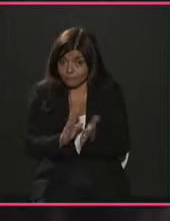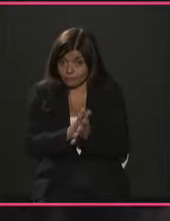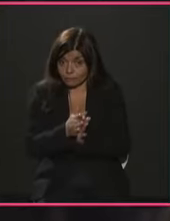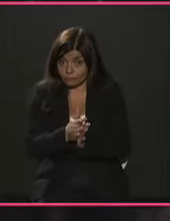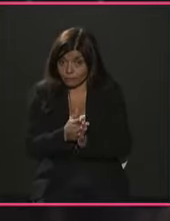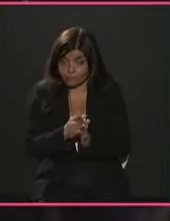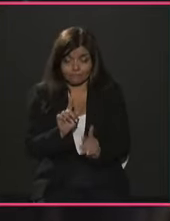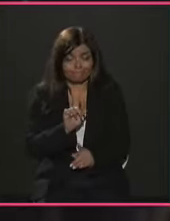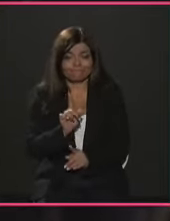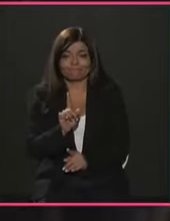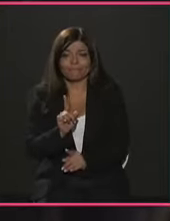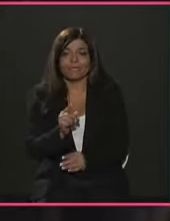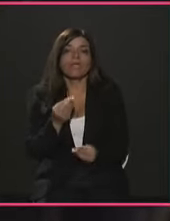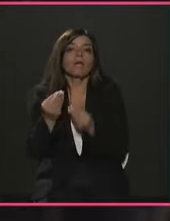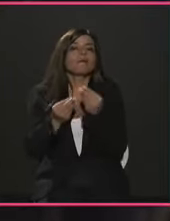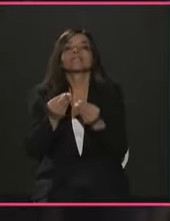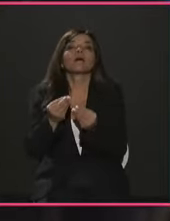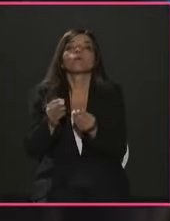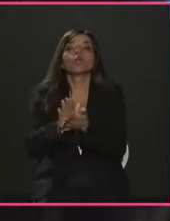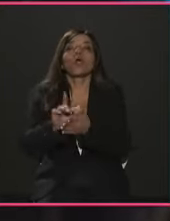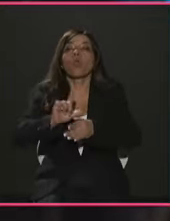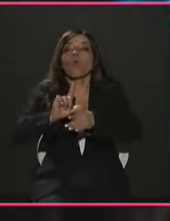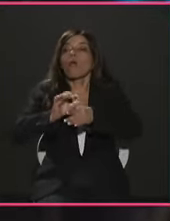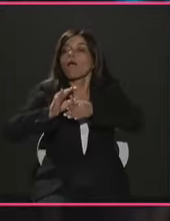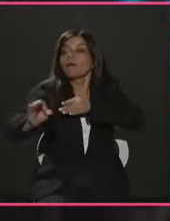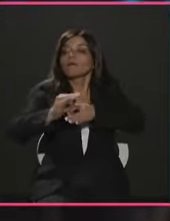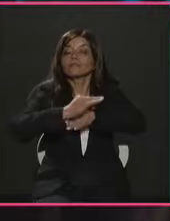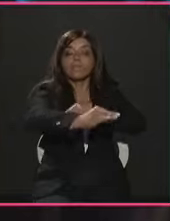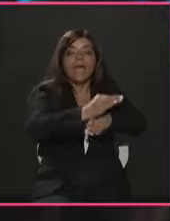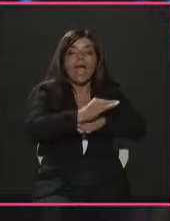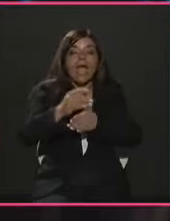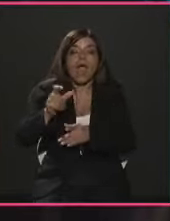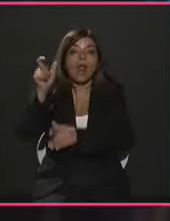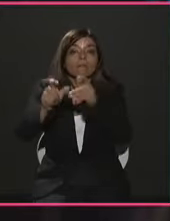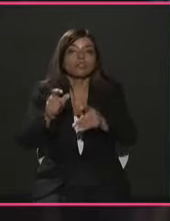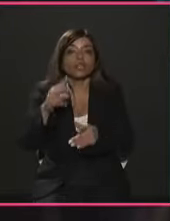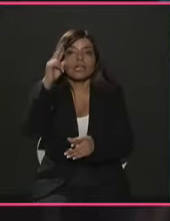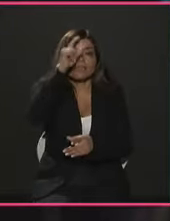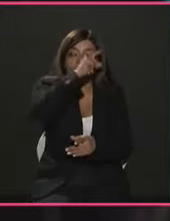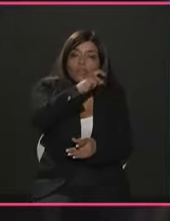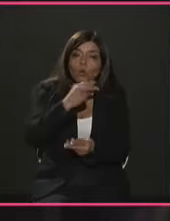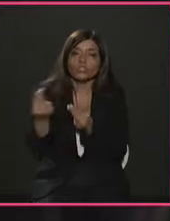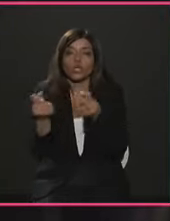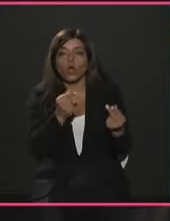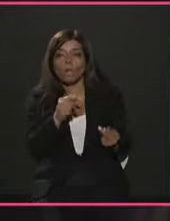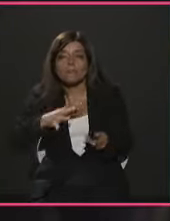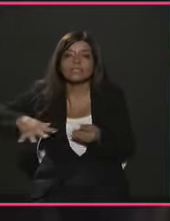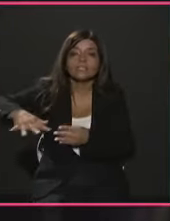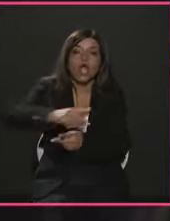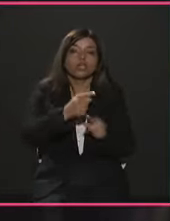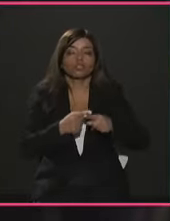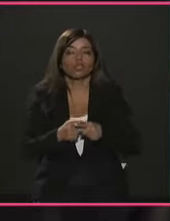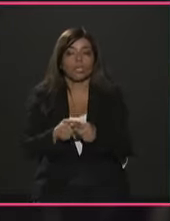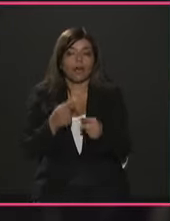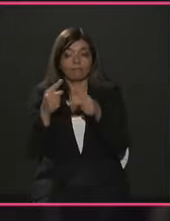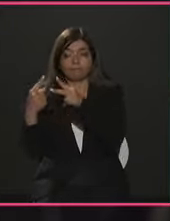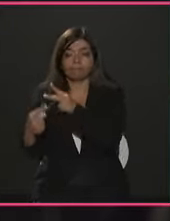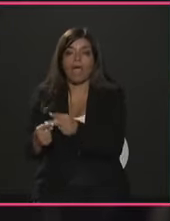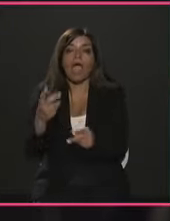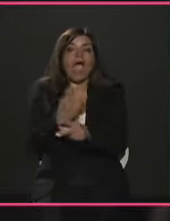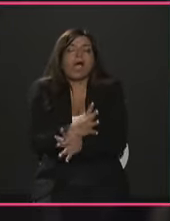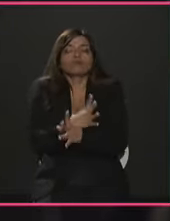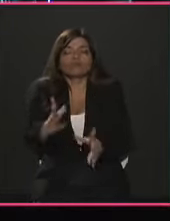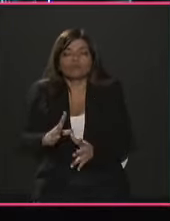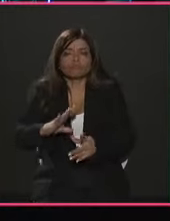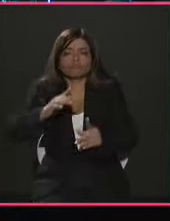beneficios qué pasa con las zonas extremas qué pasa con las personas que tienen dificultades económicas geográficas sociales en fin existe toda